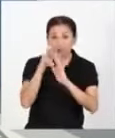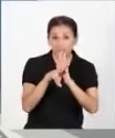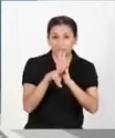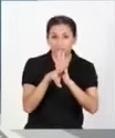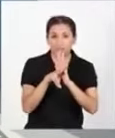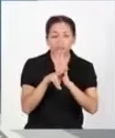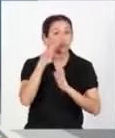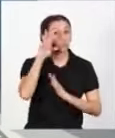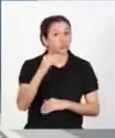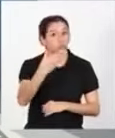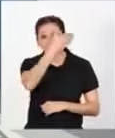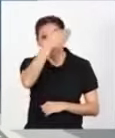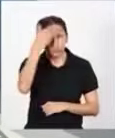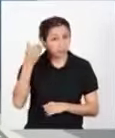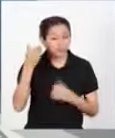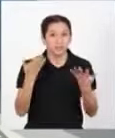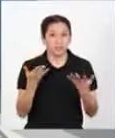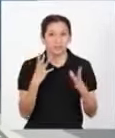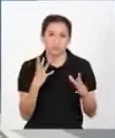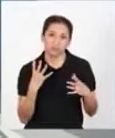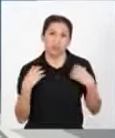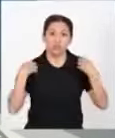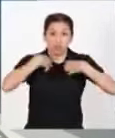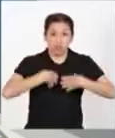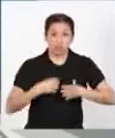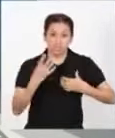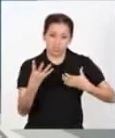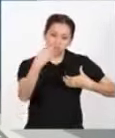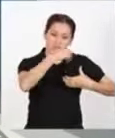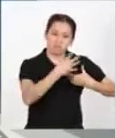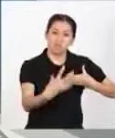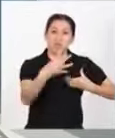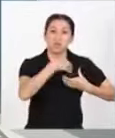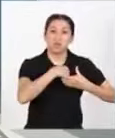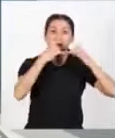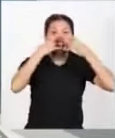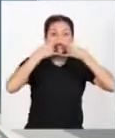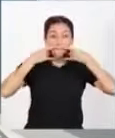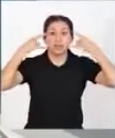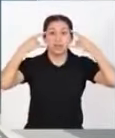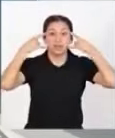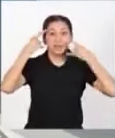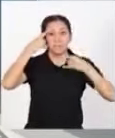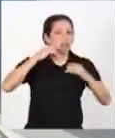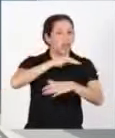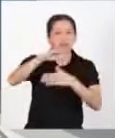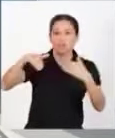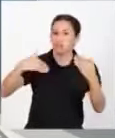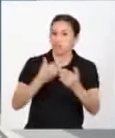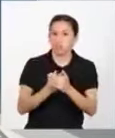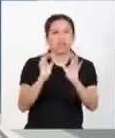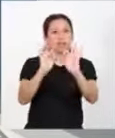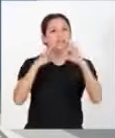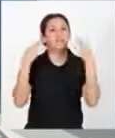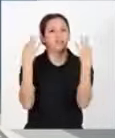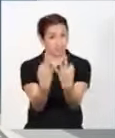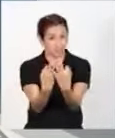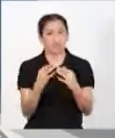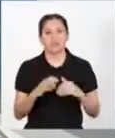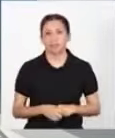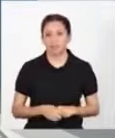vieron en el video, no debemos olvidar poner en la mochila mascarillas para